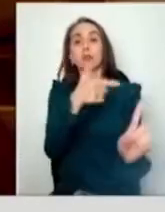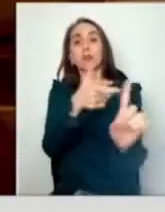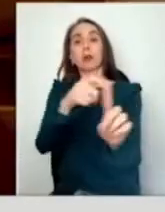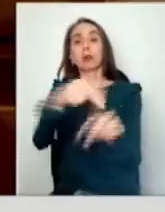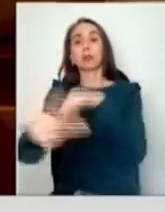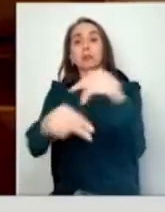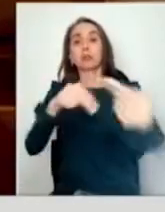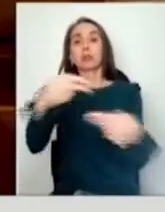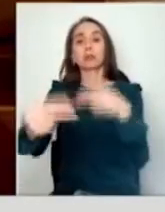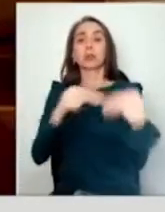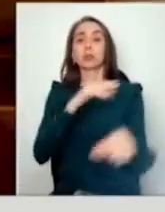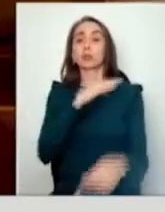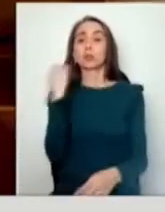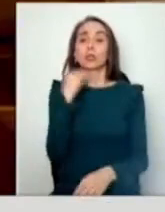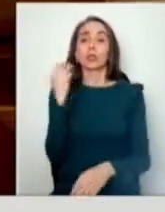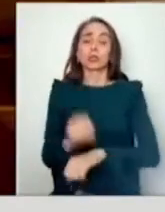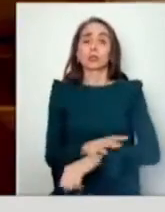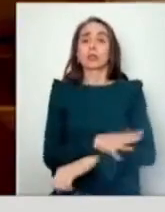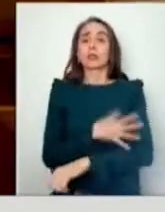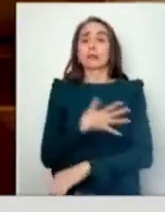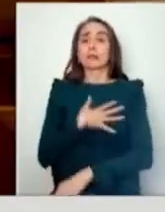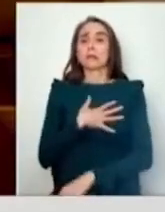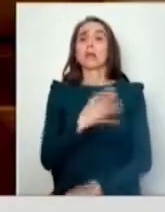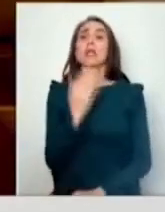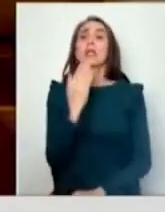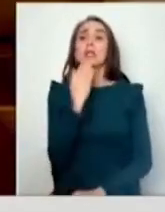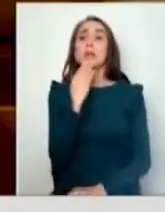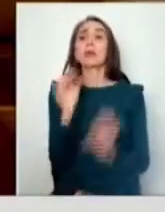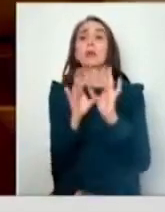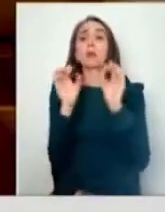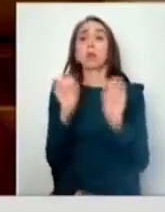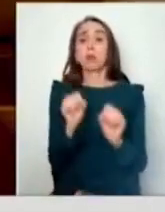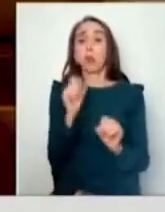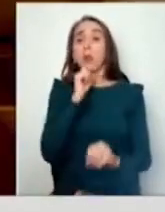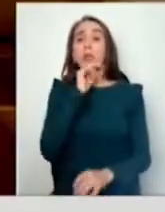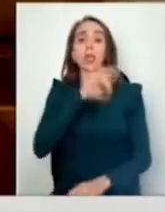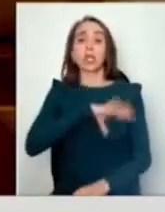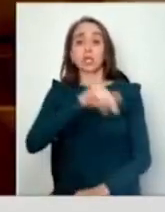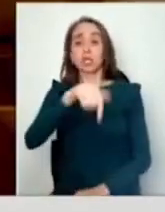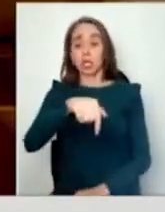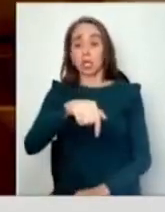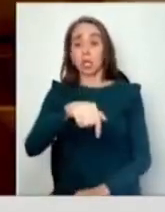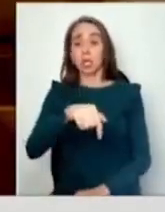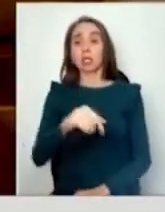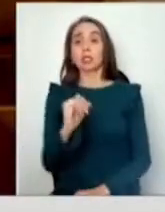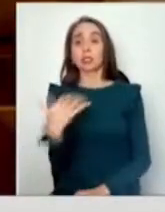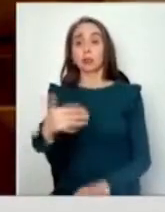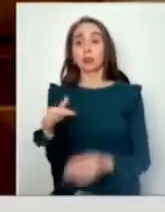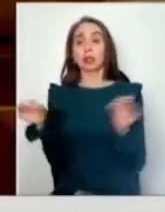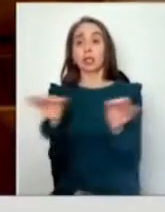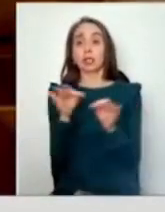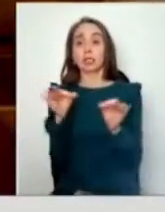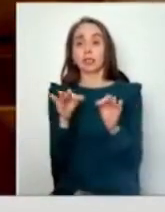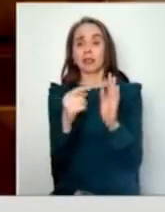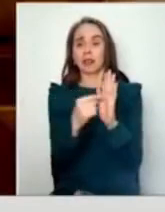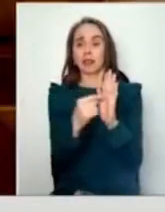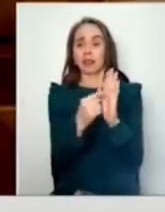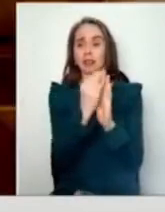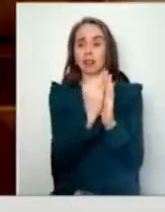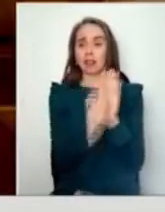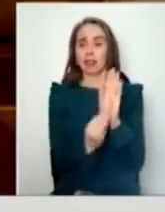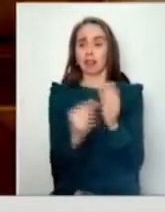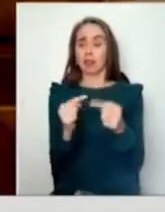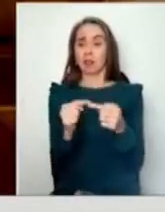son escalofriantes y cómo no podría eso también pasar acá me parece importante Sí develar algunas inconsistencias al respecto